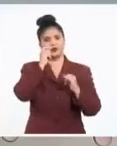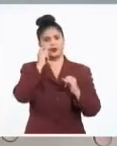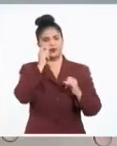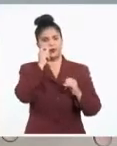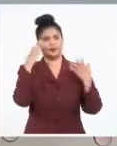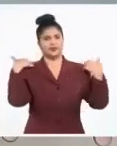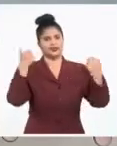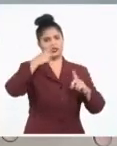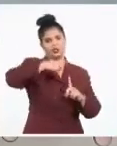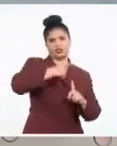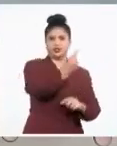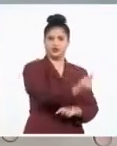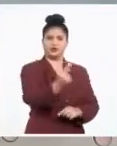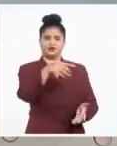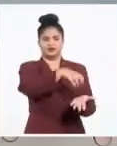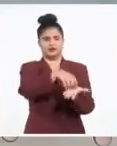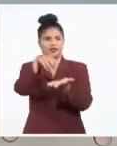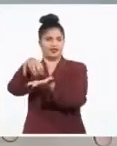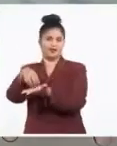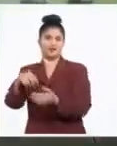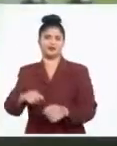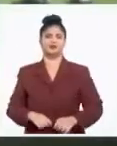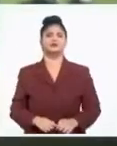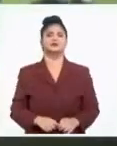ambos equipos previo a este importante encuentro.